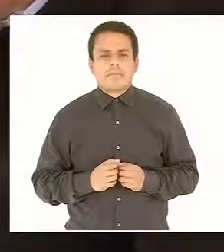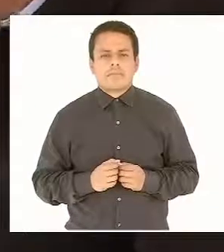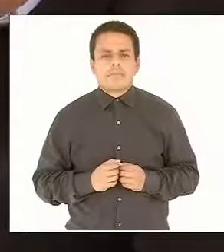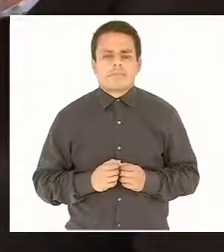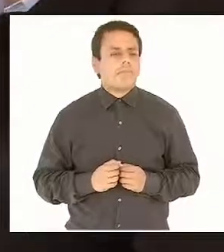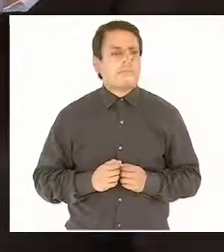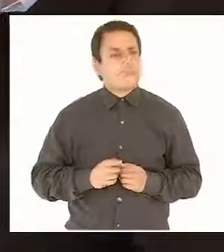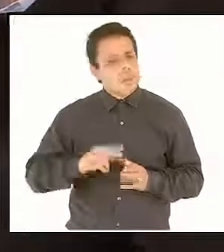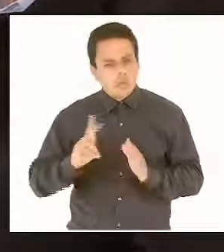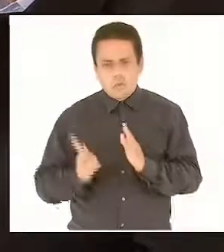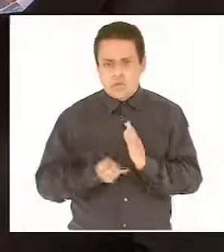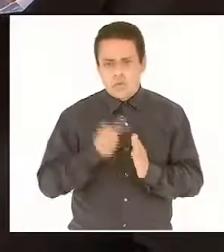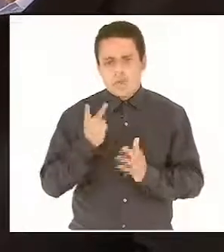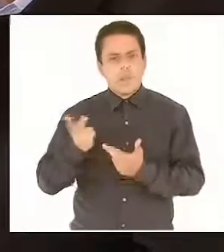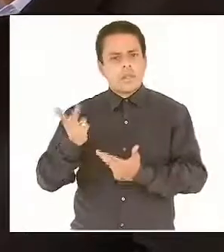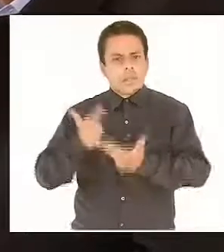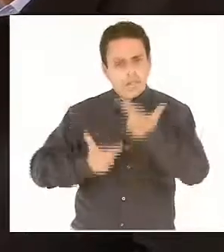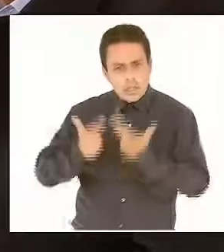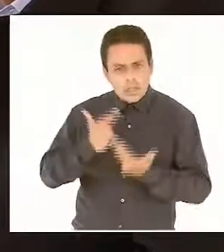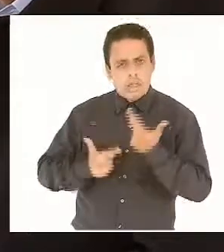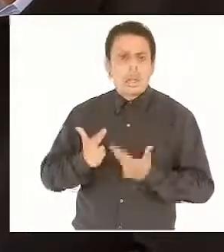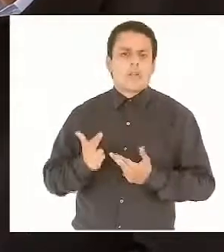haya regresado